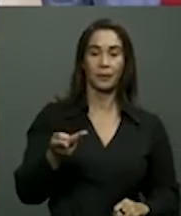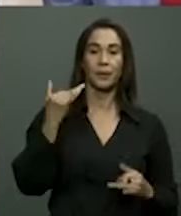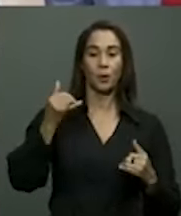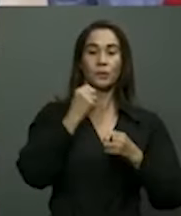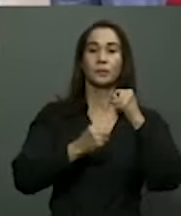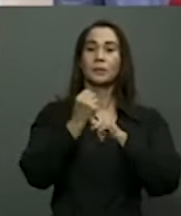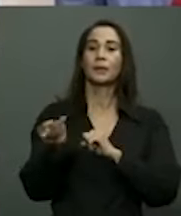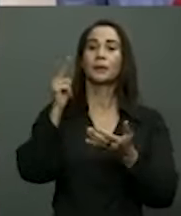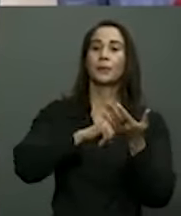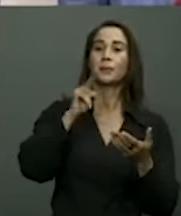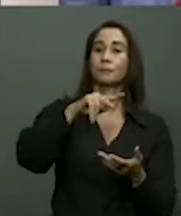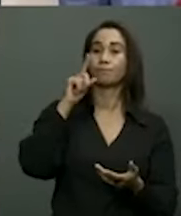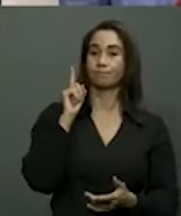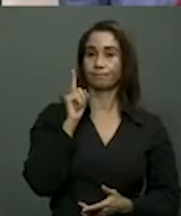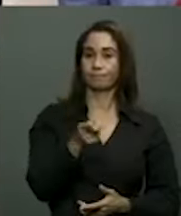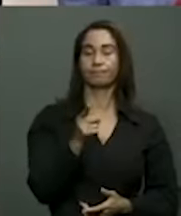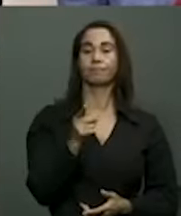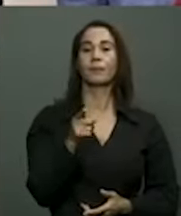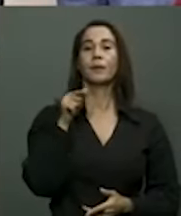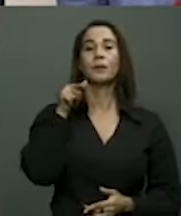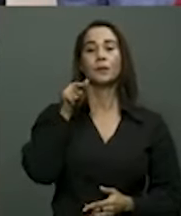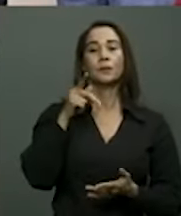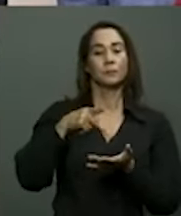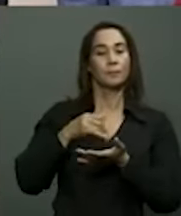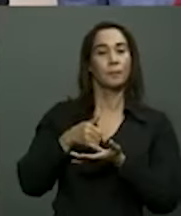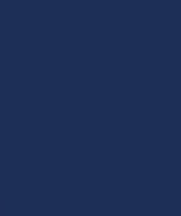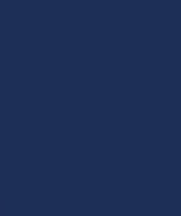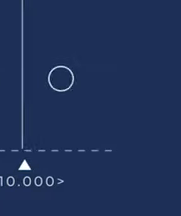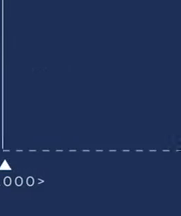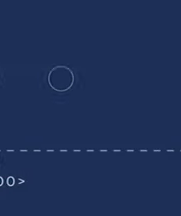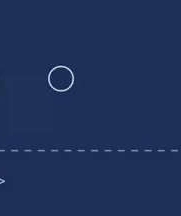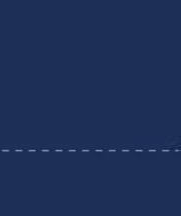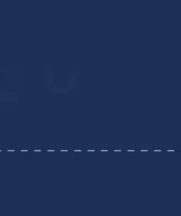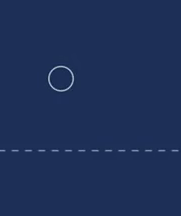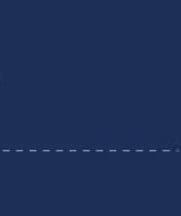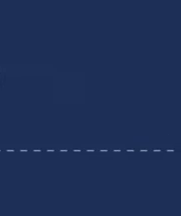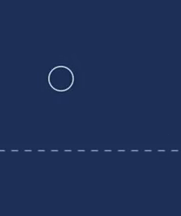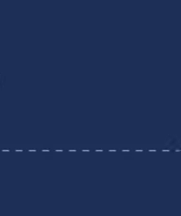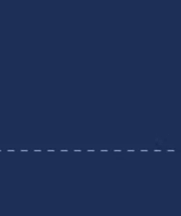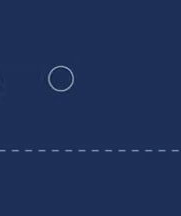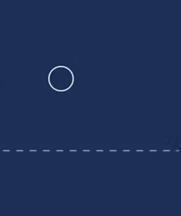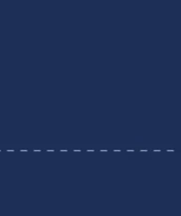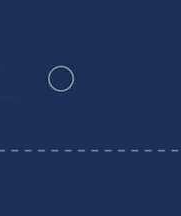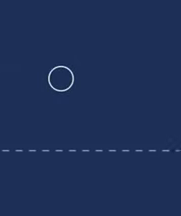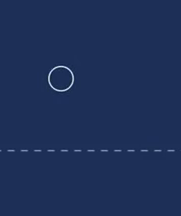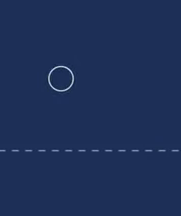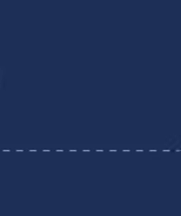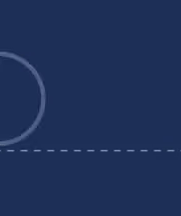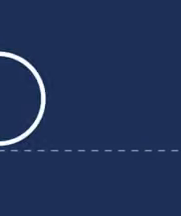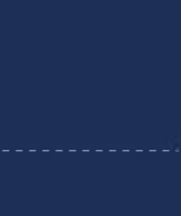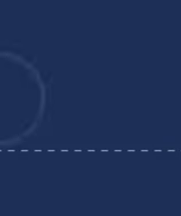logro, elevando el servicio de la administración pública. En el MIG somos mucho más.